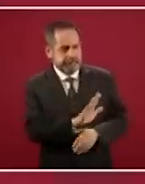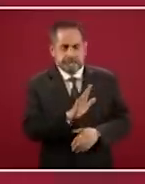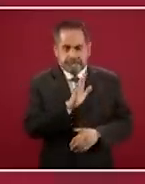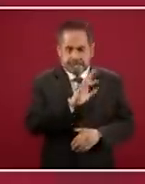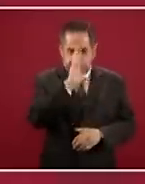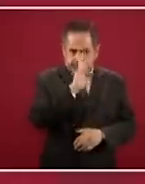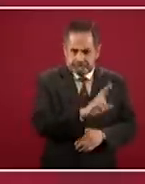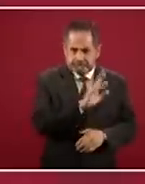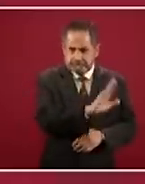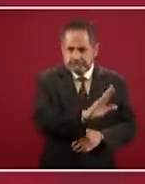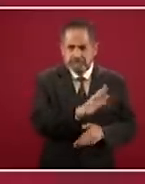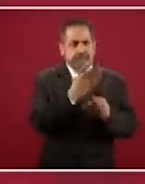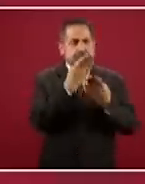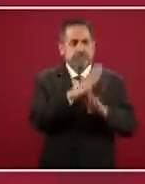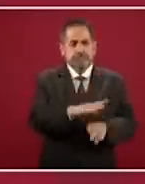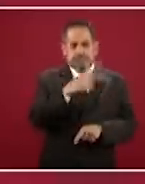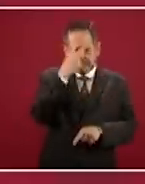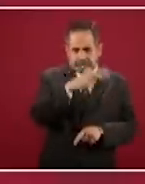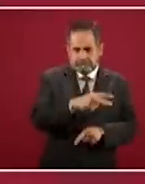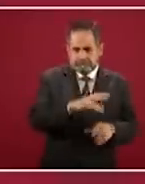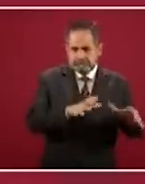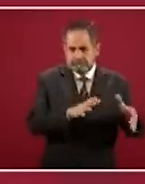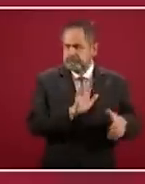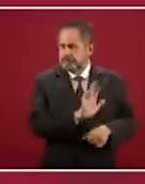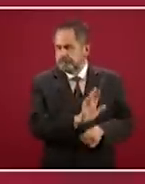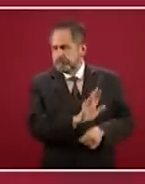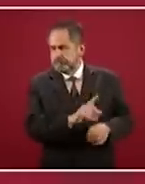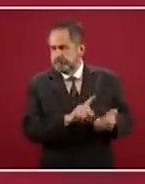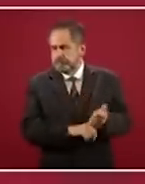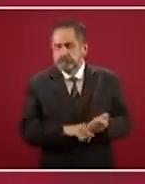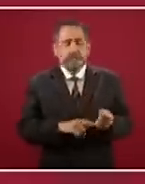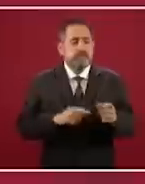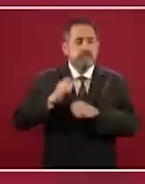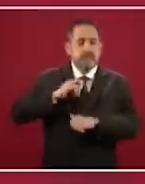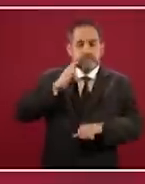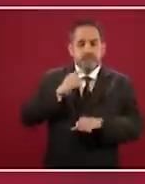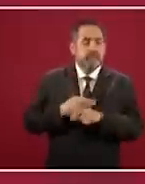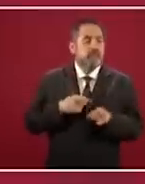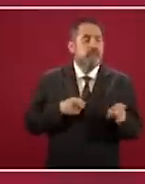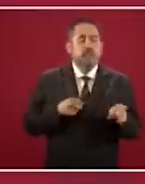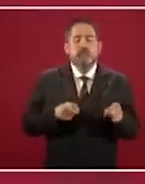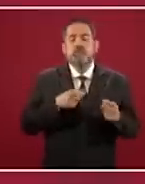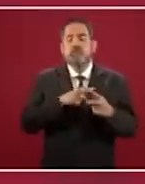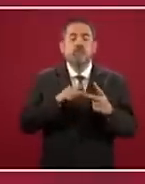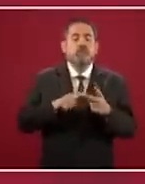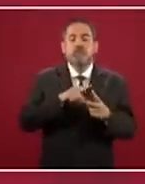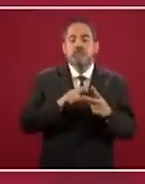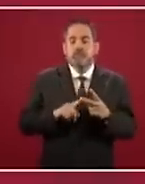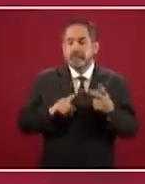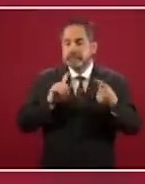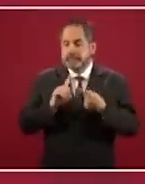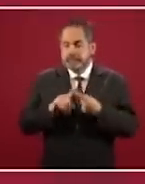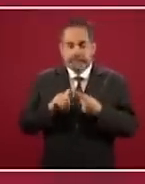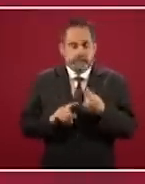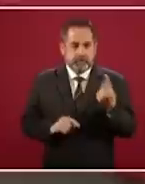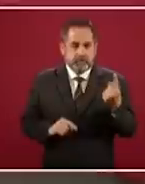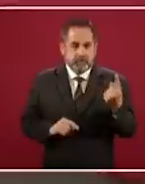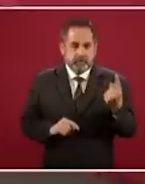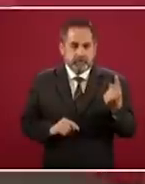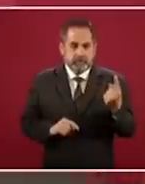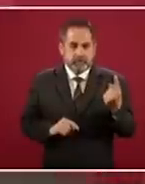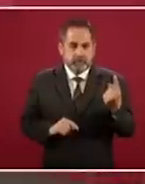a la autonomía del Banco de México. Tiene dos funciones, una que es